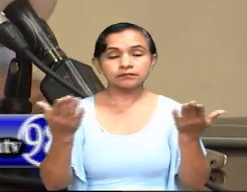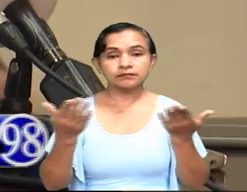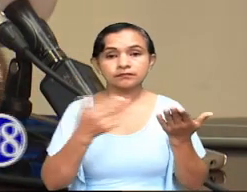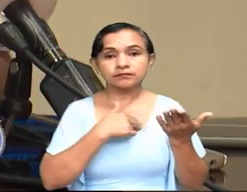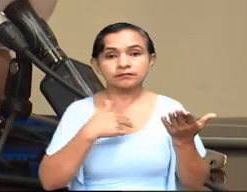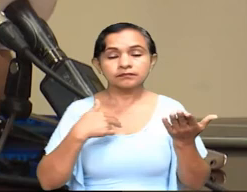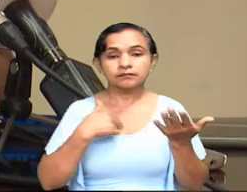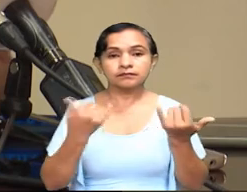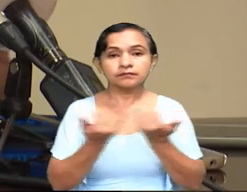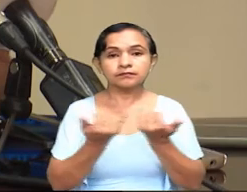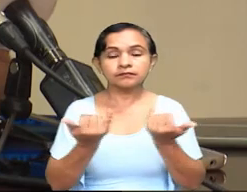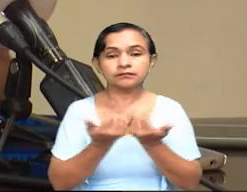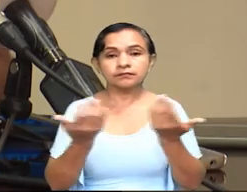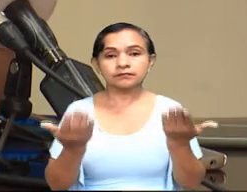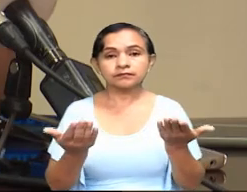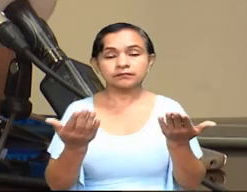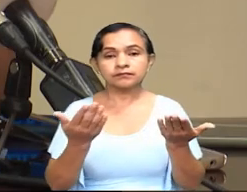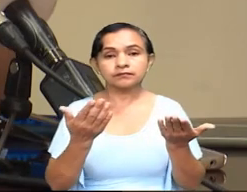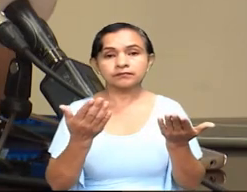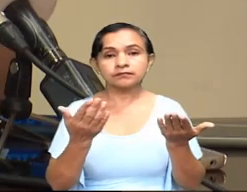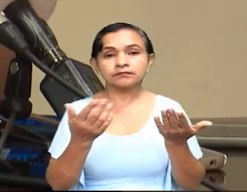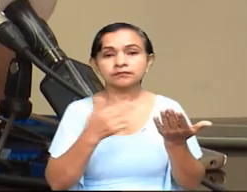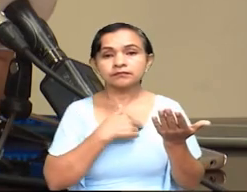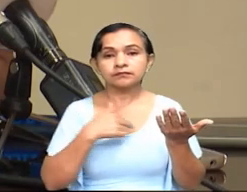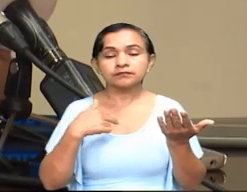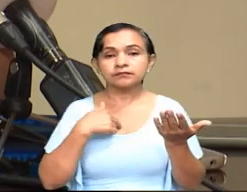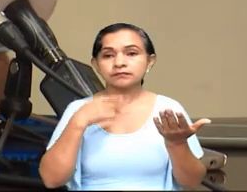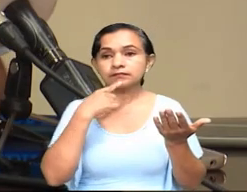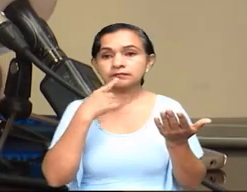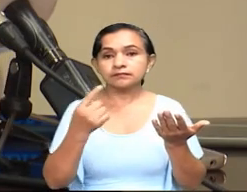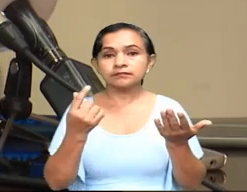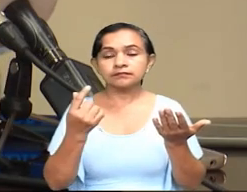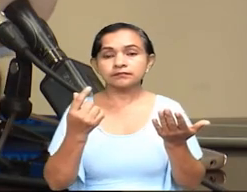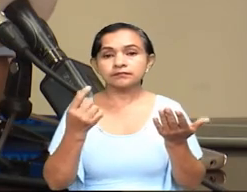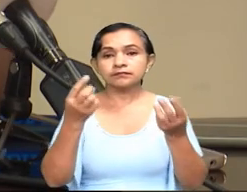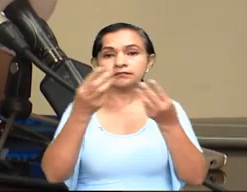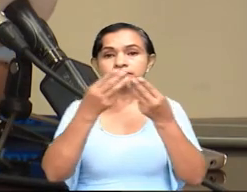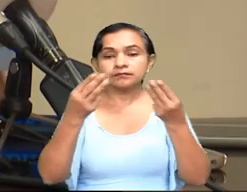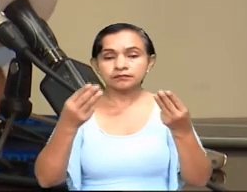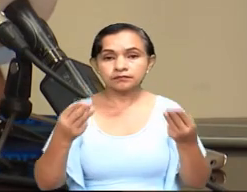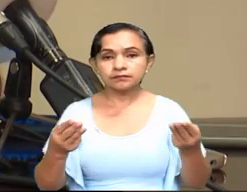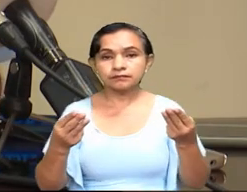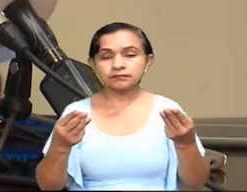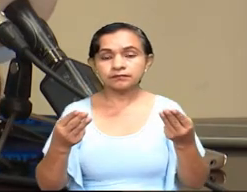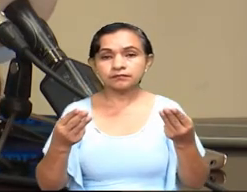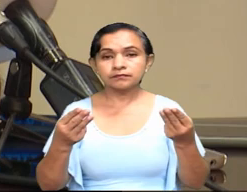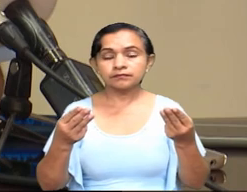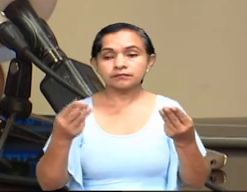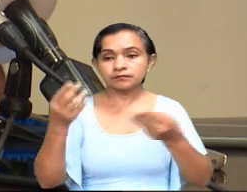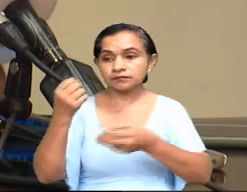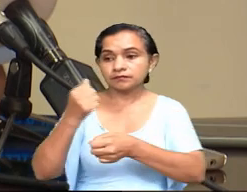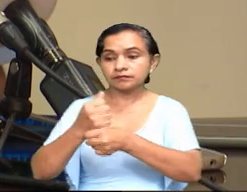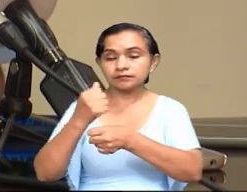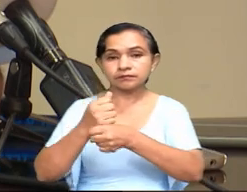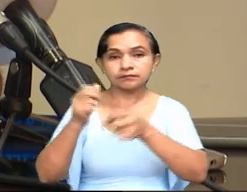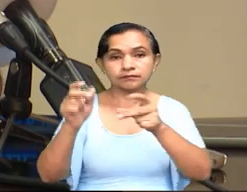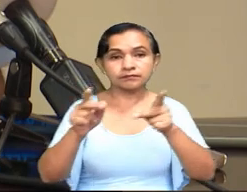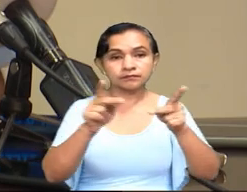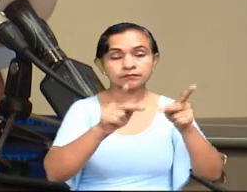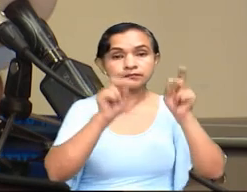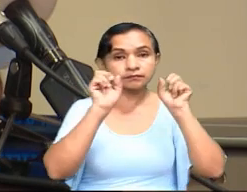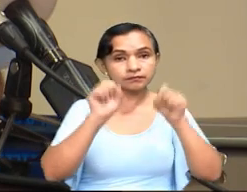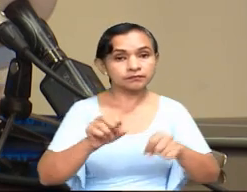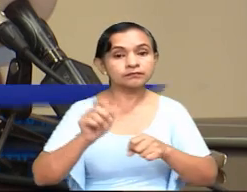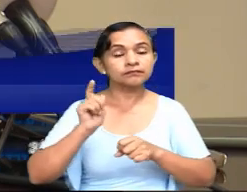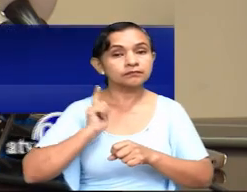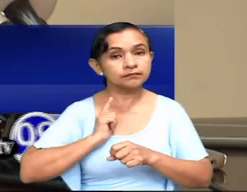Entonces, eso nos indica lo que tenemos, los materiales, la contratación de la mano de obra, para poderle